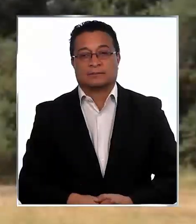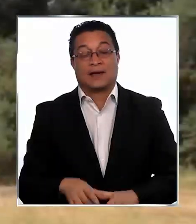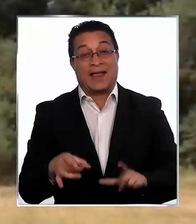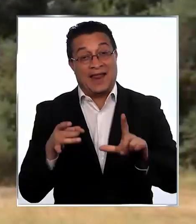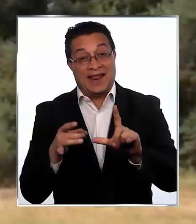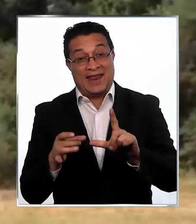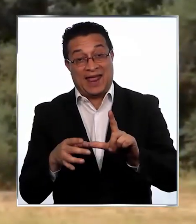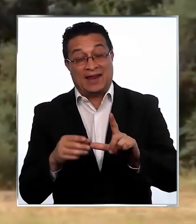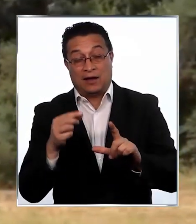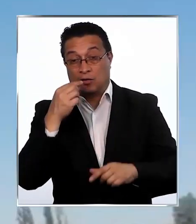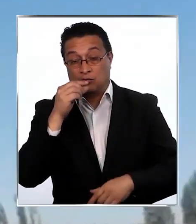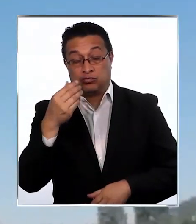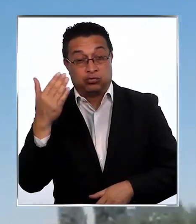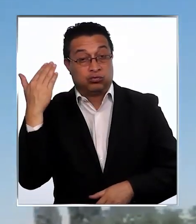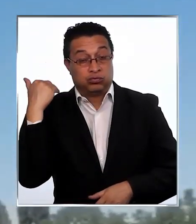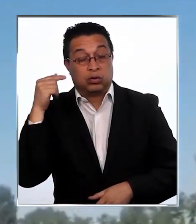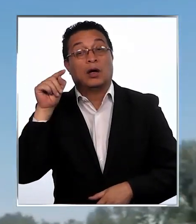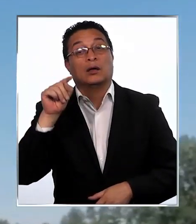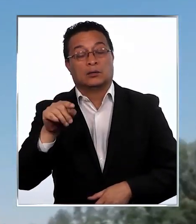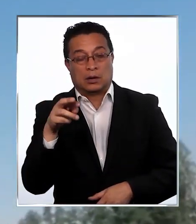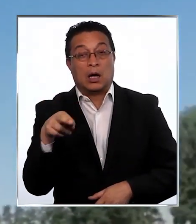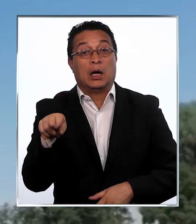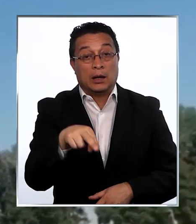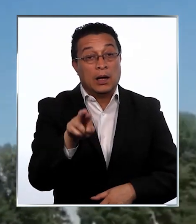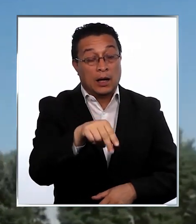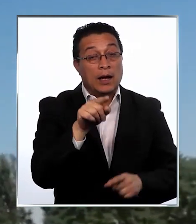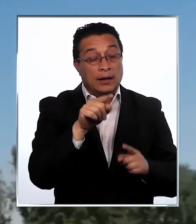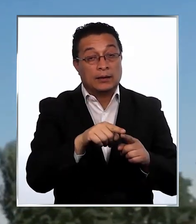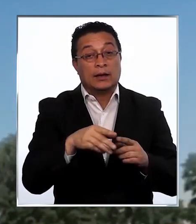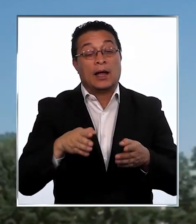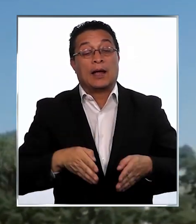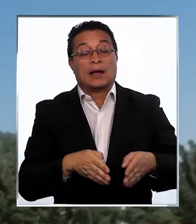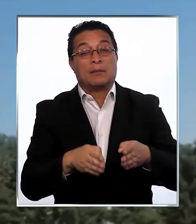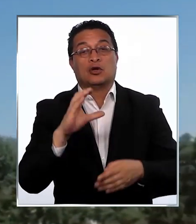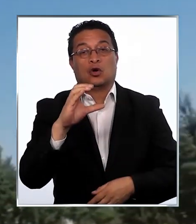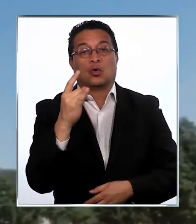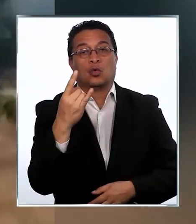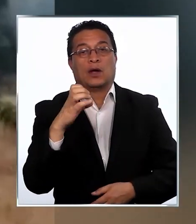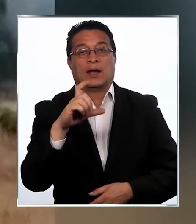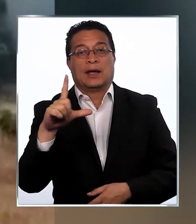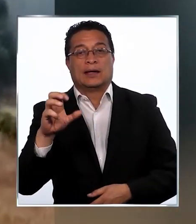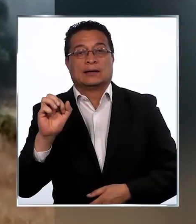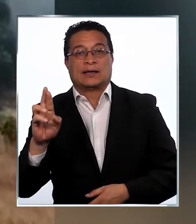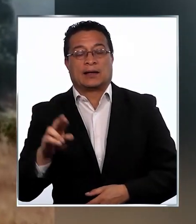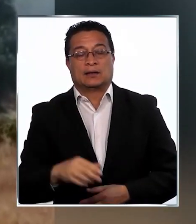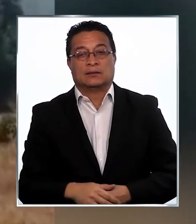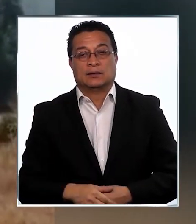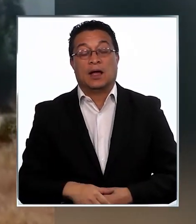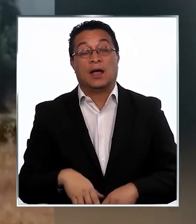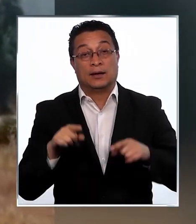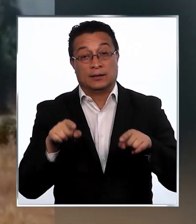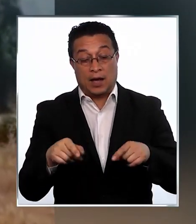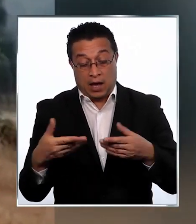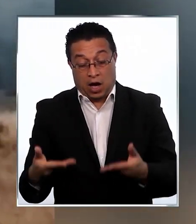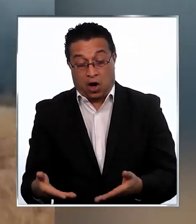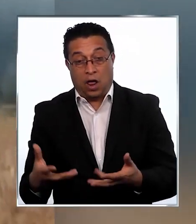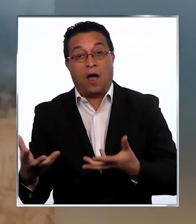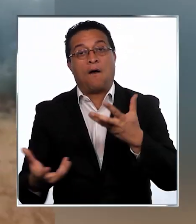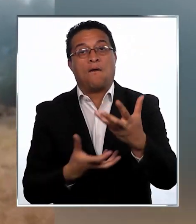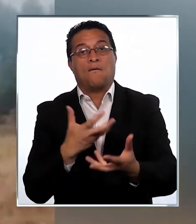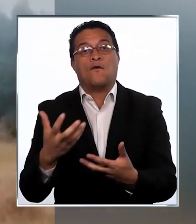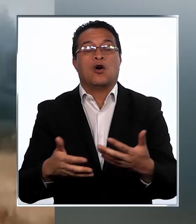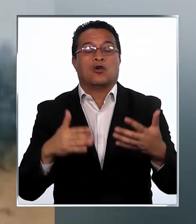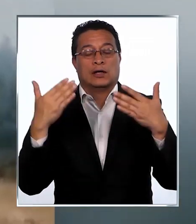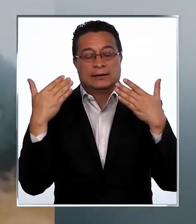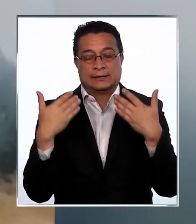Y en Linares, el reciente y con episodios reiterados en Camino Cuellar. En este momento el fuego ya